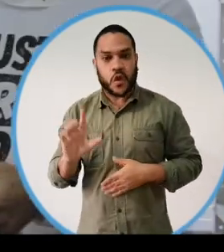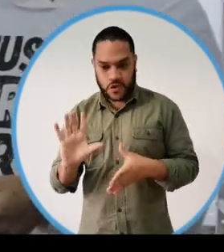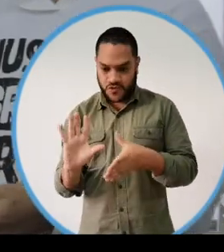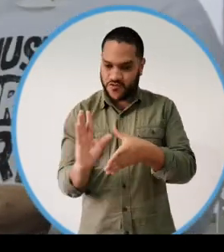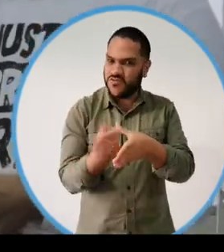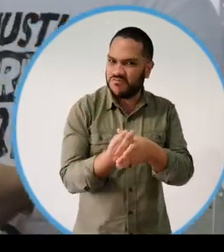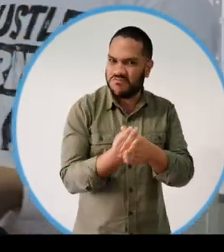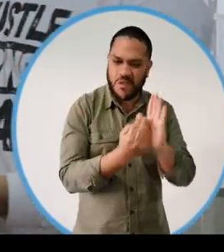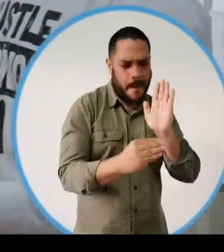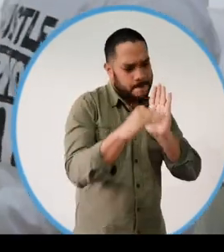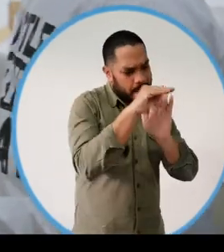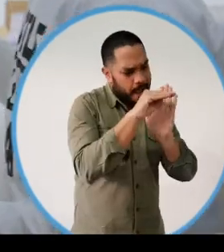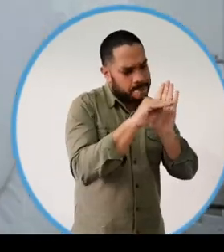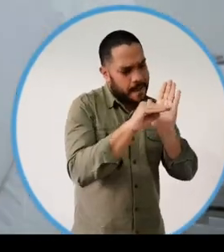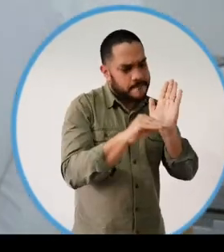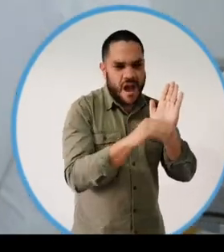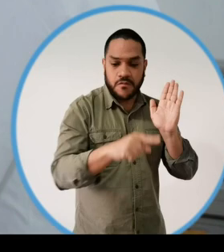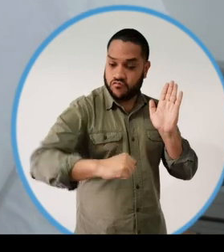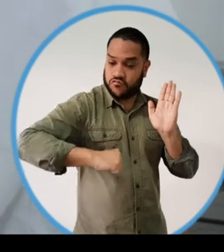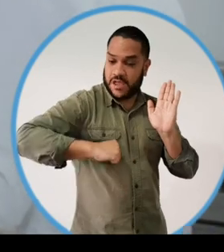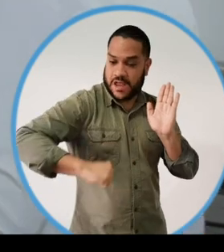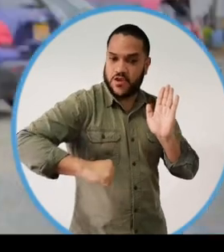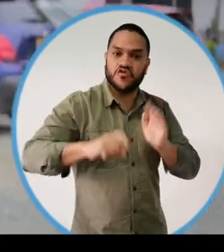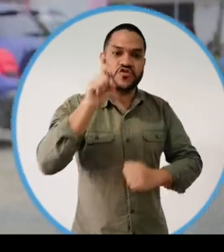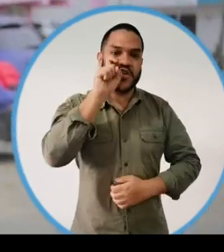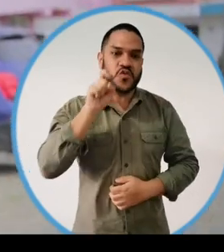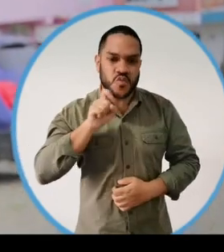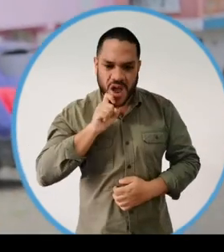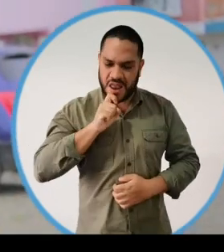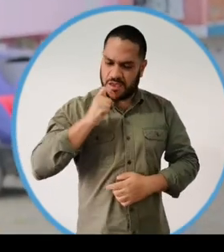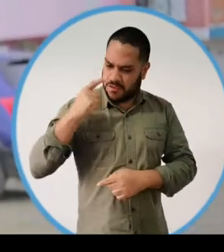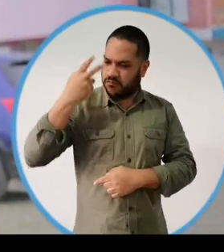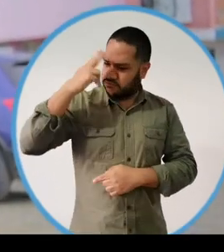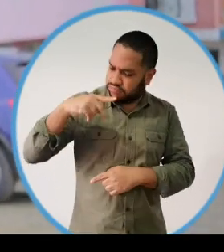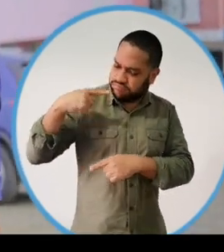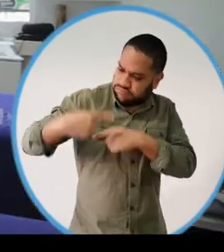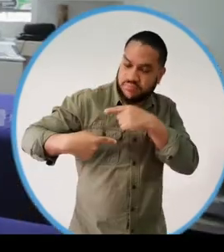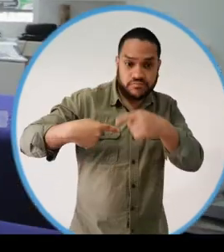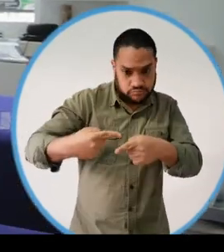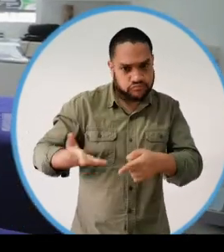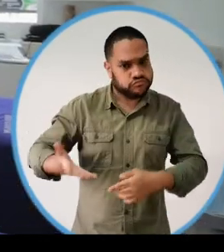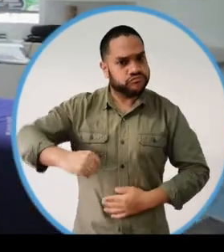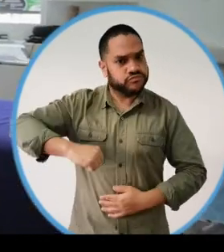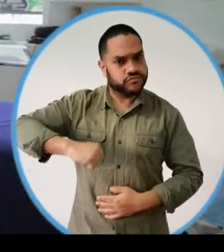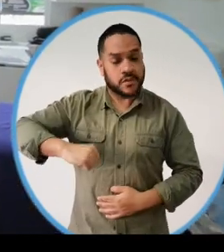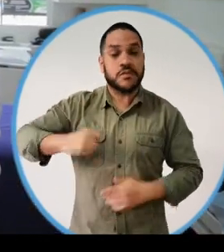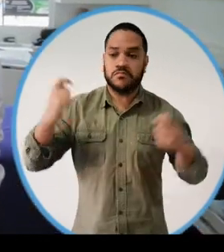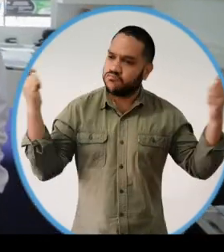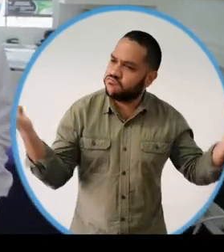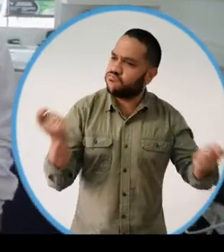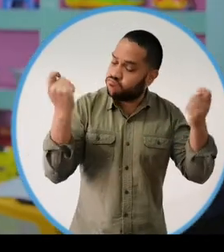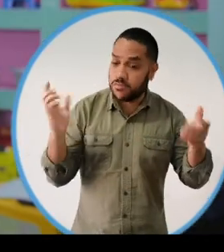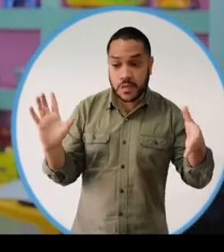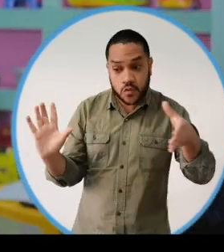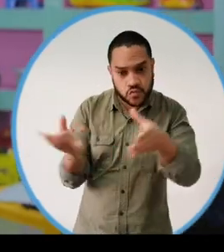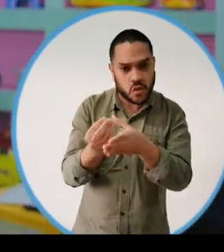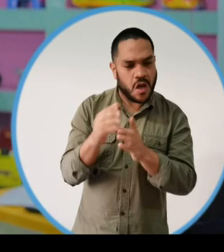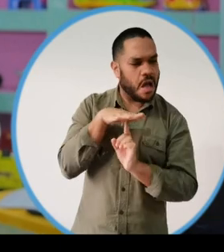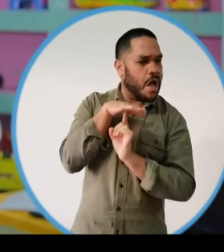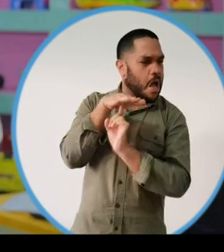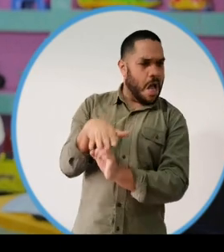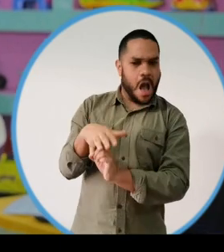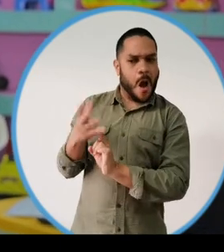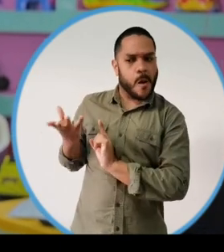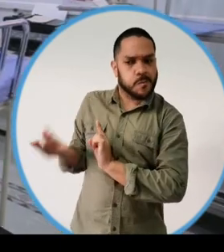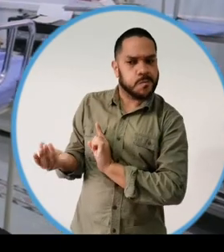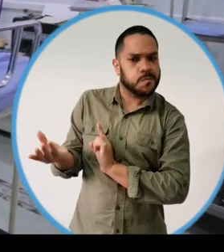creado políticas para garantizar los derechos sexuales y derechos reproductivos y promover la cultura de inclusión y no discriminación de